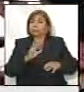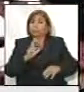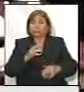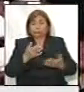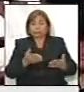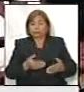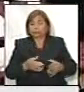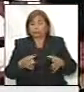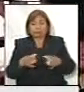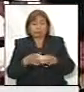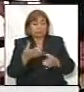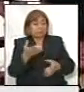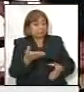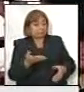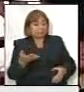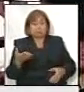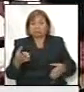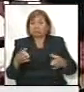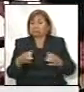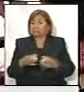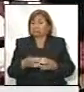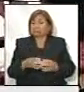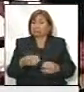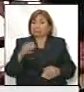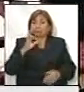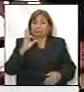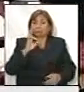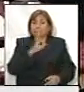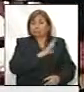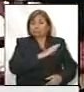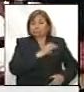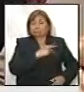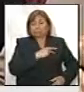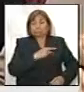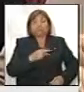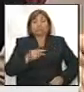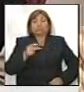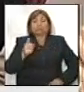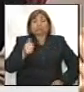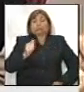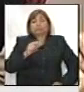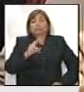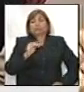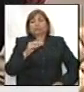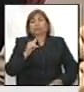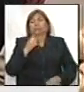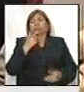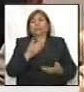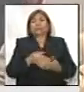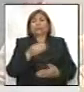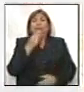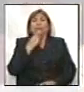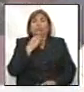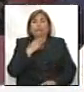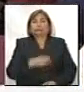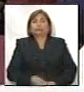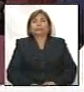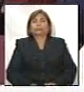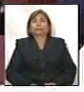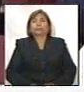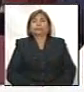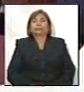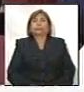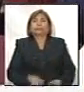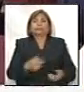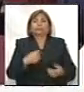La invitación fue planteada por los congresistas de Fuerza Popular Lourdes Alcorta y Alejandra Aramayo, así como Mauricio Mulder.